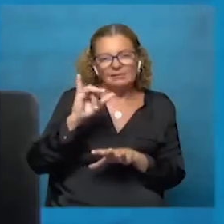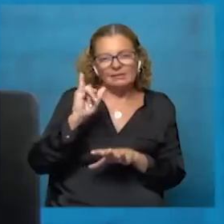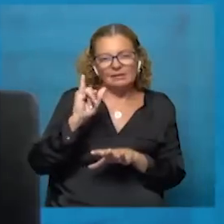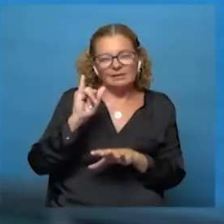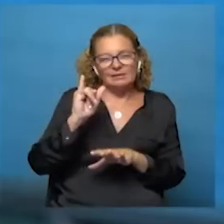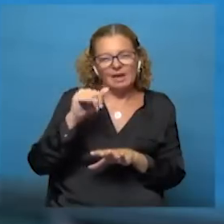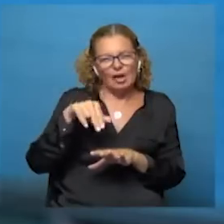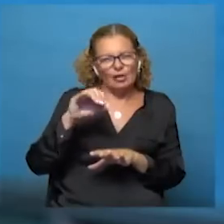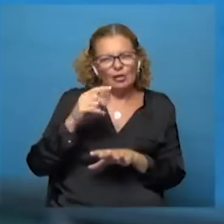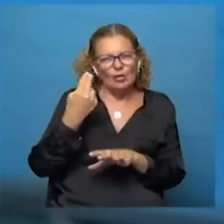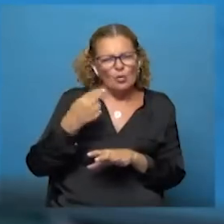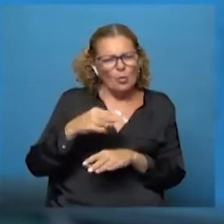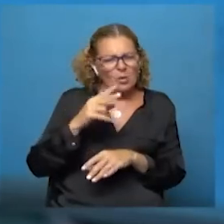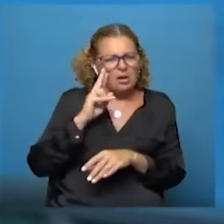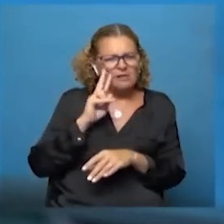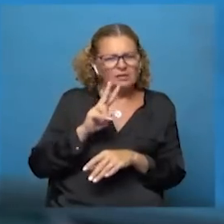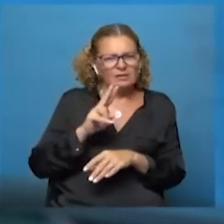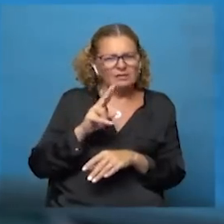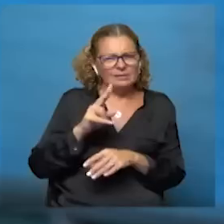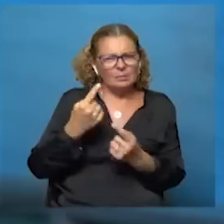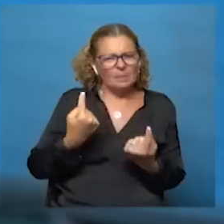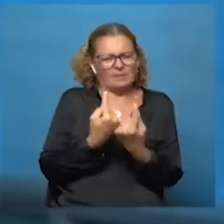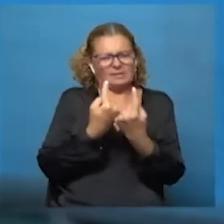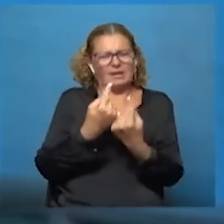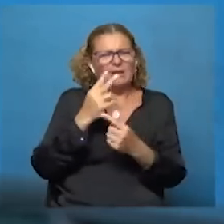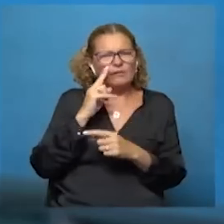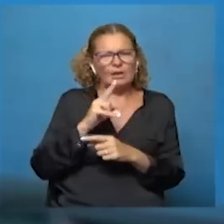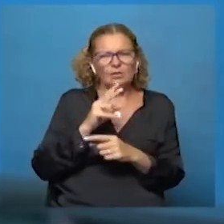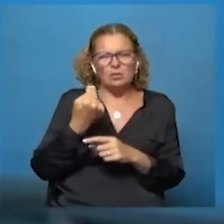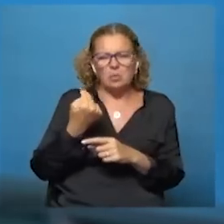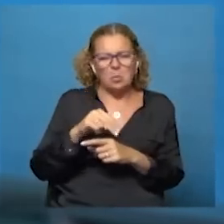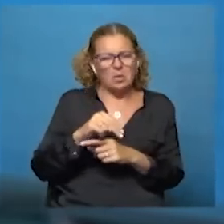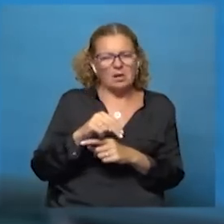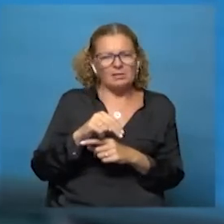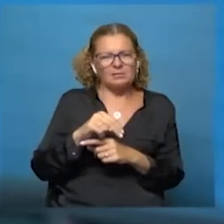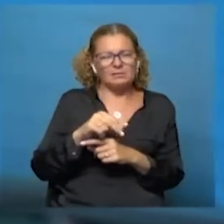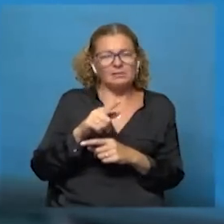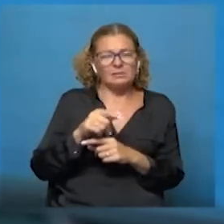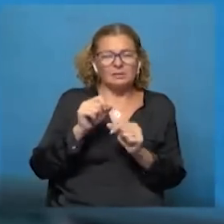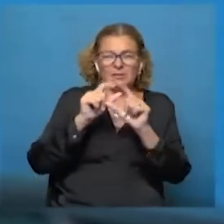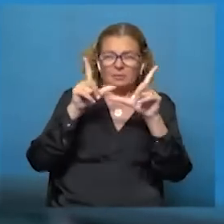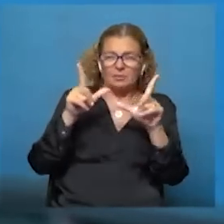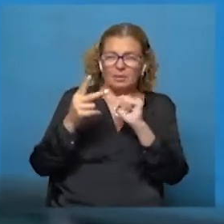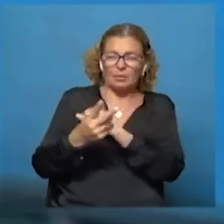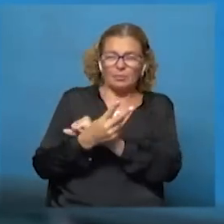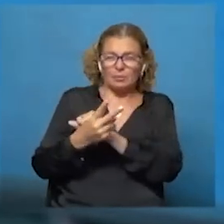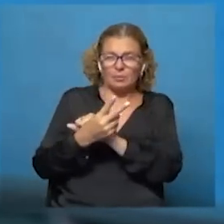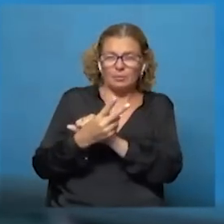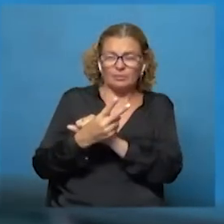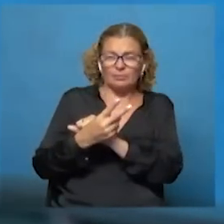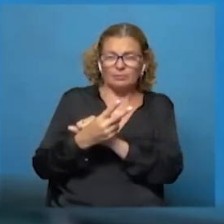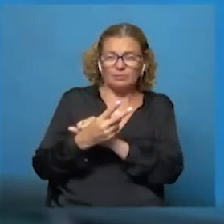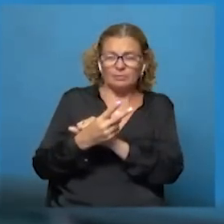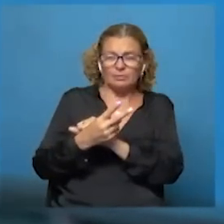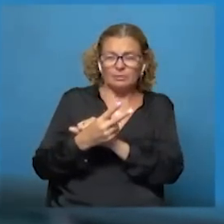nunca nunca tuve ni siquiera mepecé de verlo Este sí me llamaba la atención que había una custodia típica en los